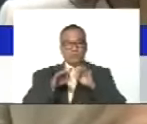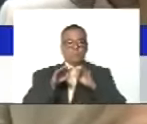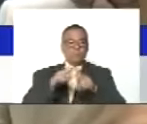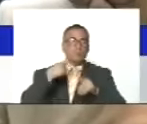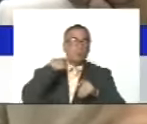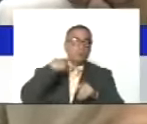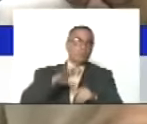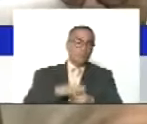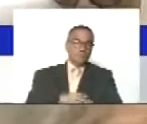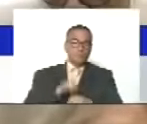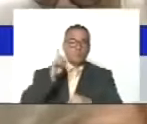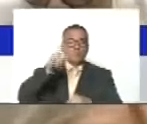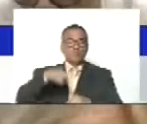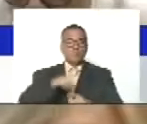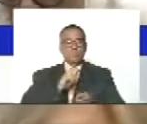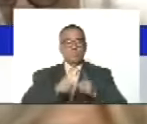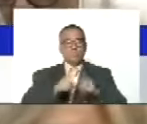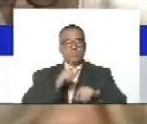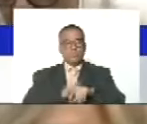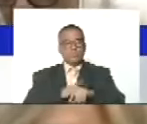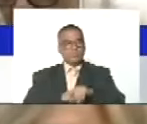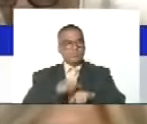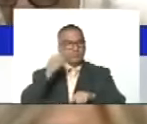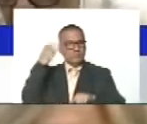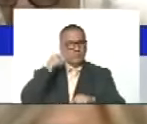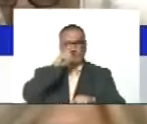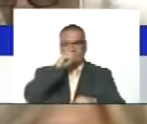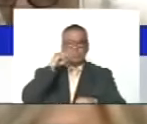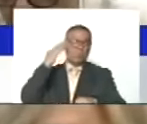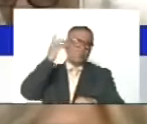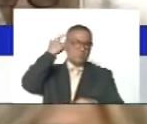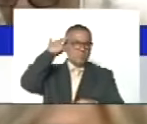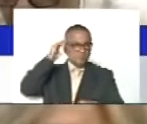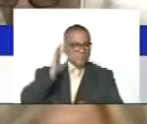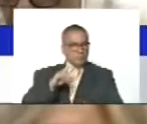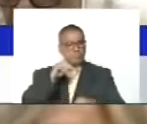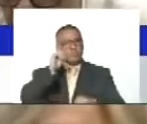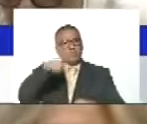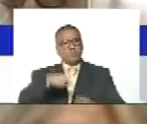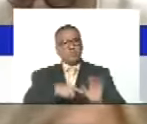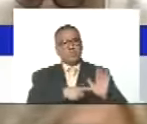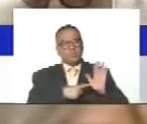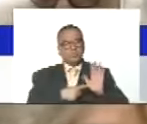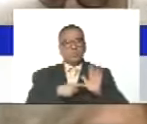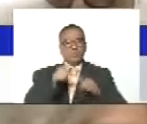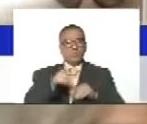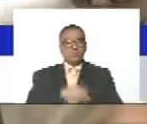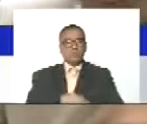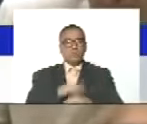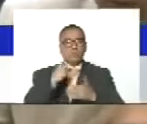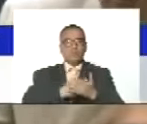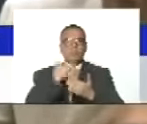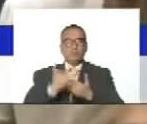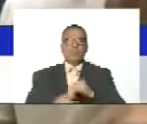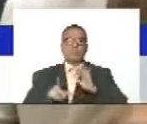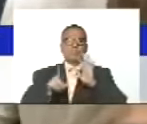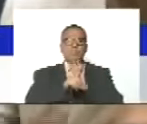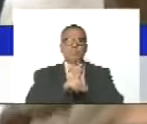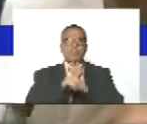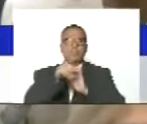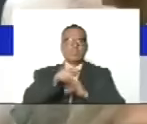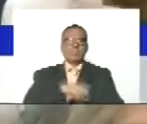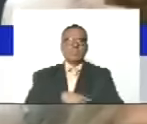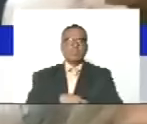perder. Hace algún tiempo, creo que el año pasado, también se presentó un proyecto de ley